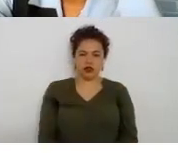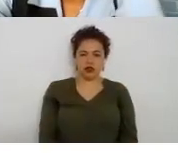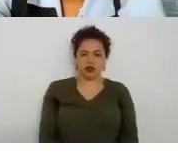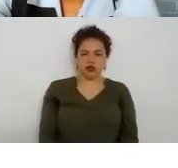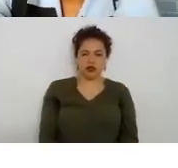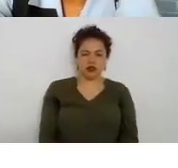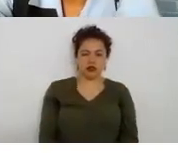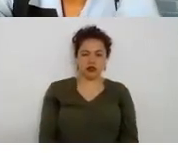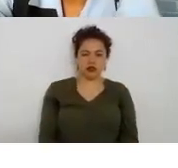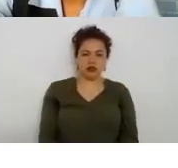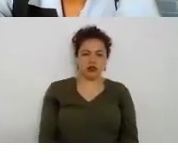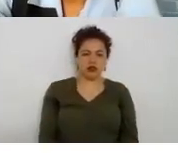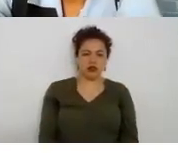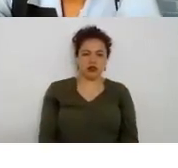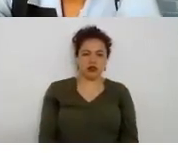¿Qué cambia ahí?